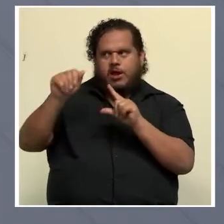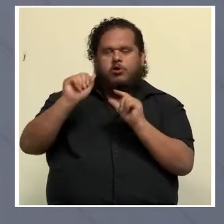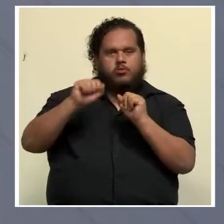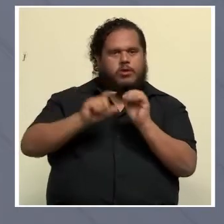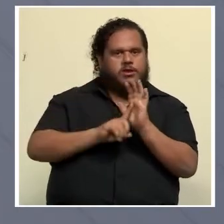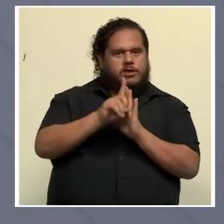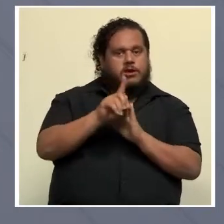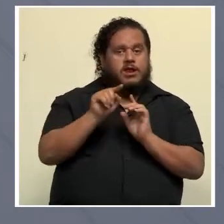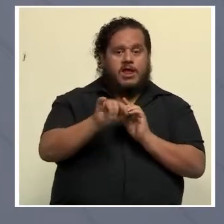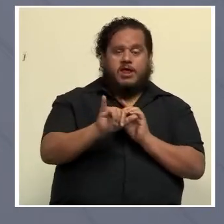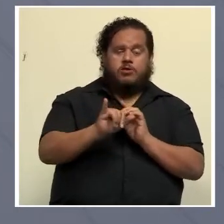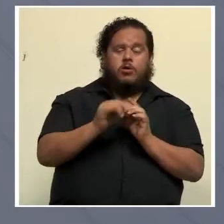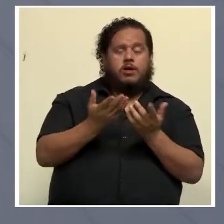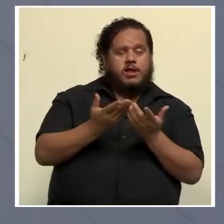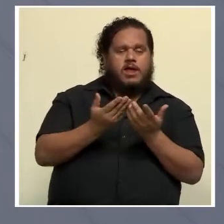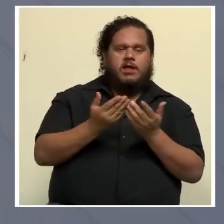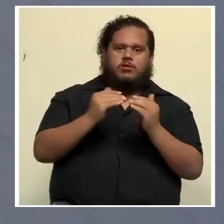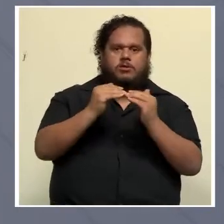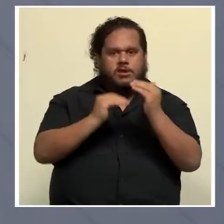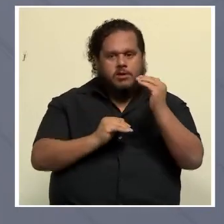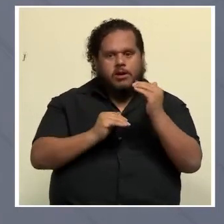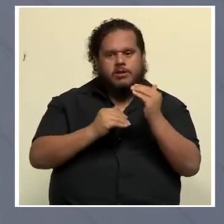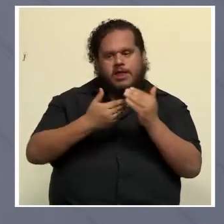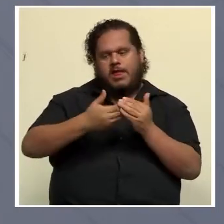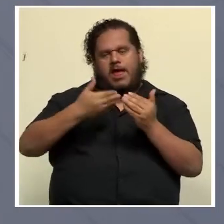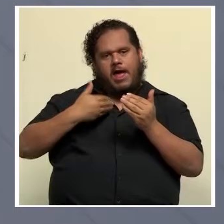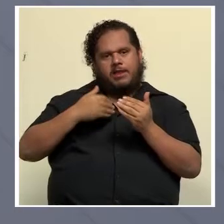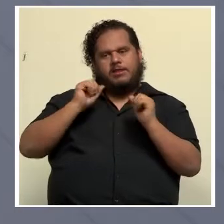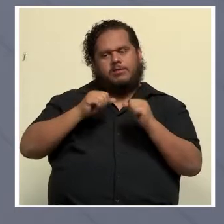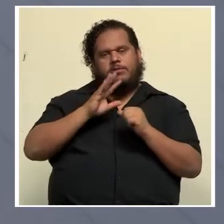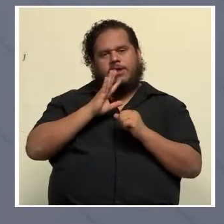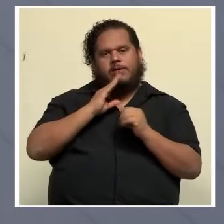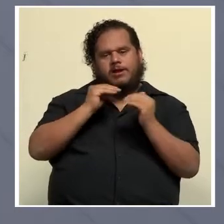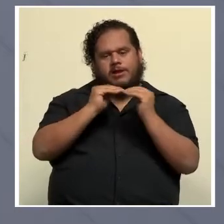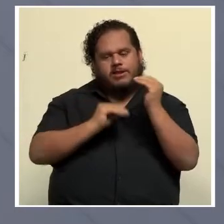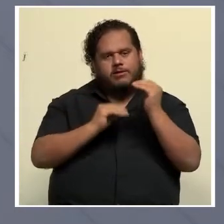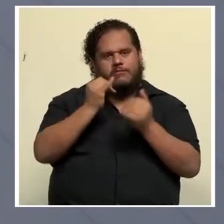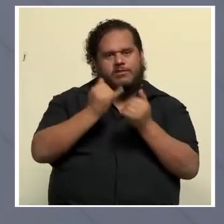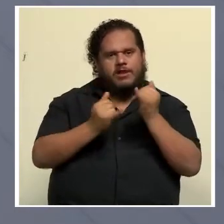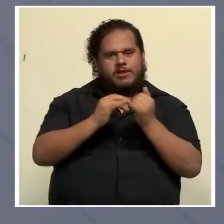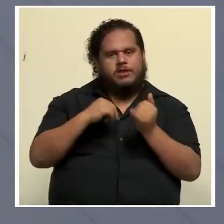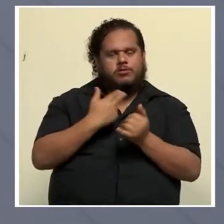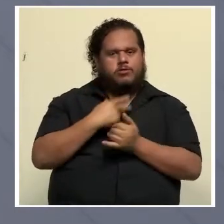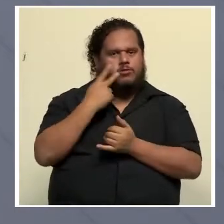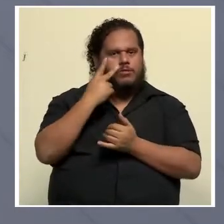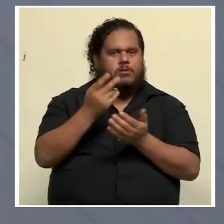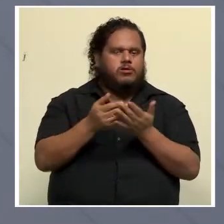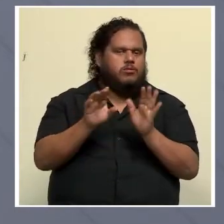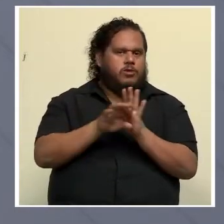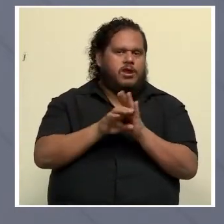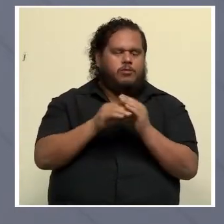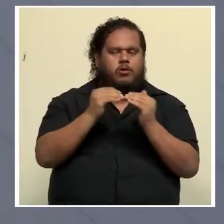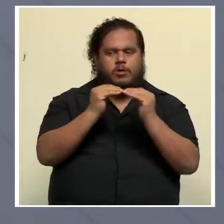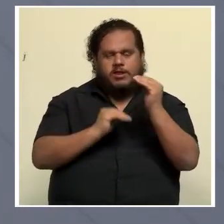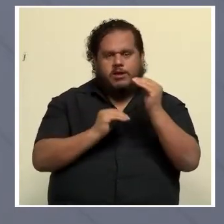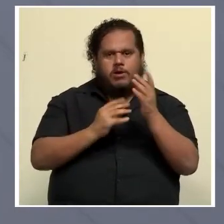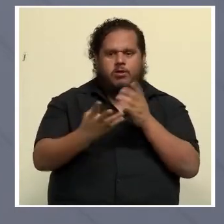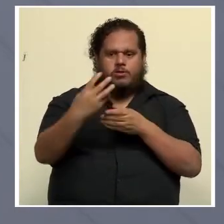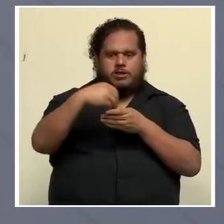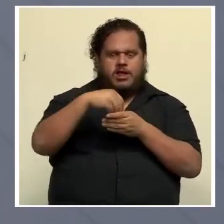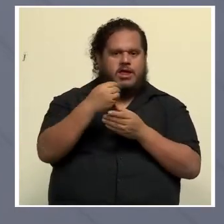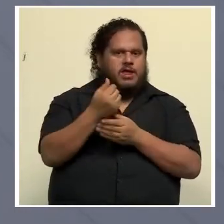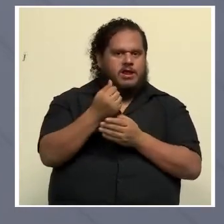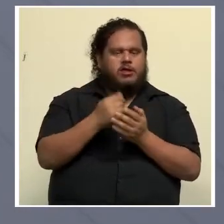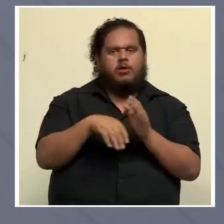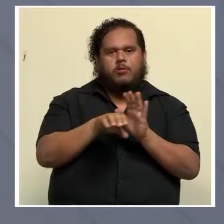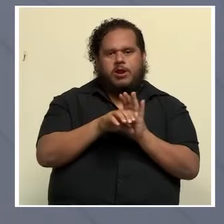tiene que ver entonces con desigualdades que hay antes incluso de poder hablar de las desigualdades finales que vemos en los números como la desigualdad de ingresos, y son desigualdades de acceso,